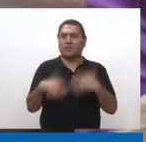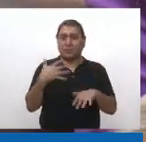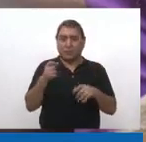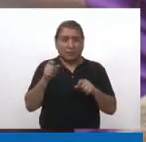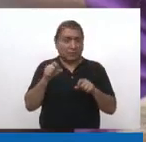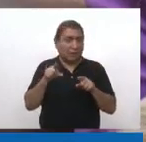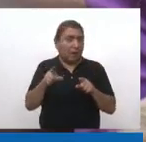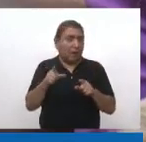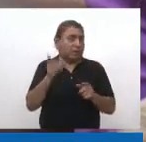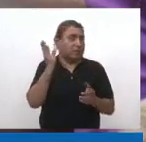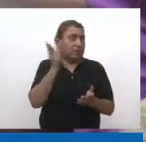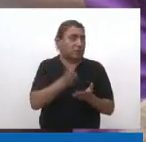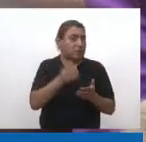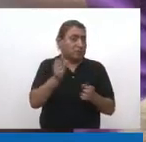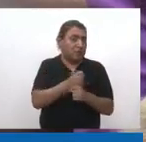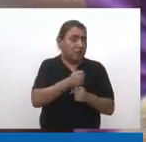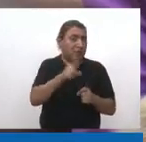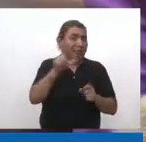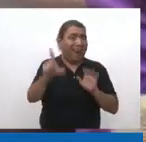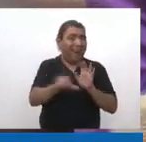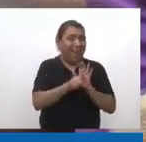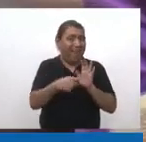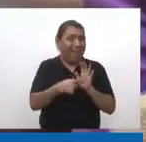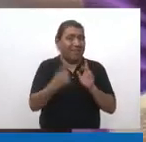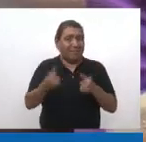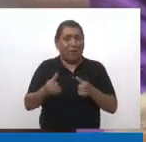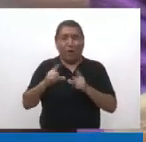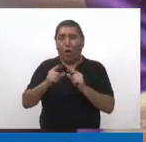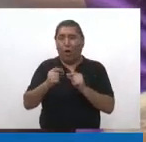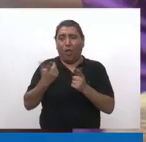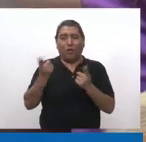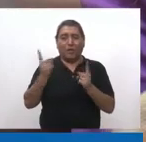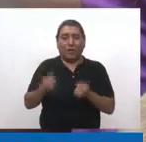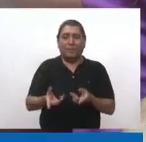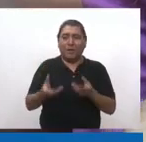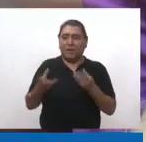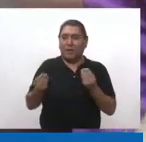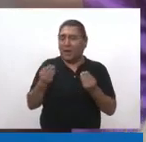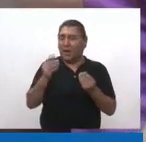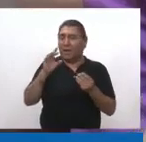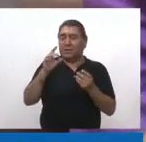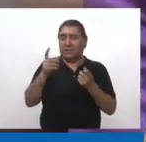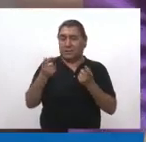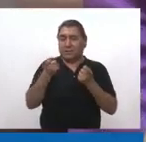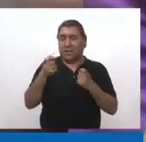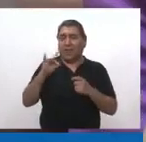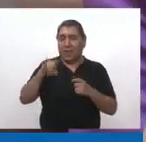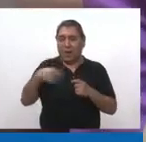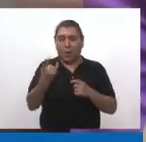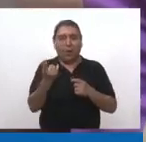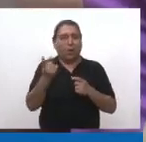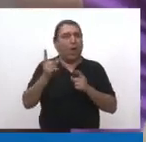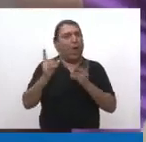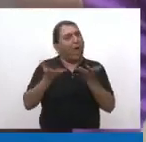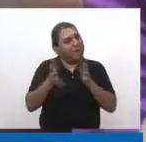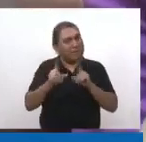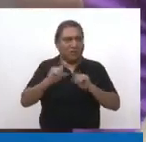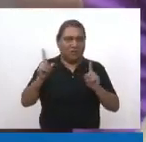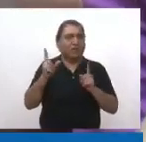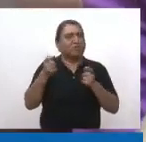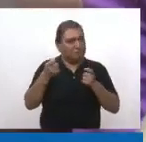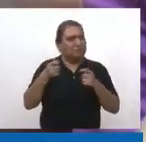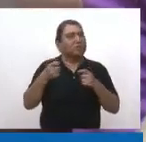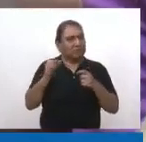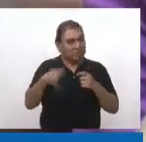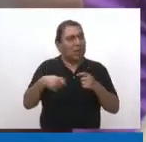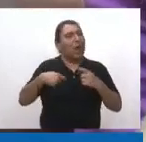sanción de una ley, que a un código de fondo, que a la vez se usan a veces DNU, para, bueno, a veces no, bastante seguido, para modificar